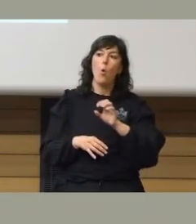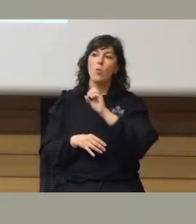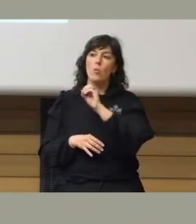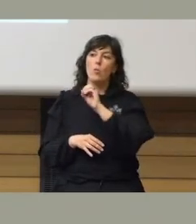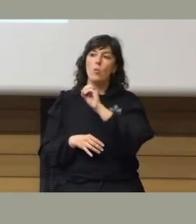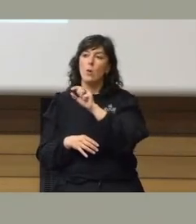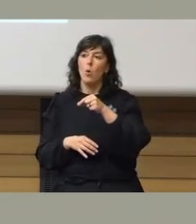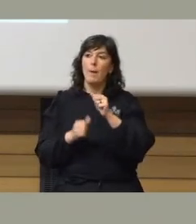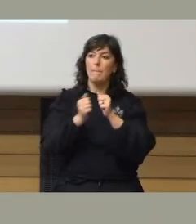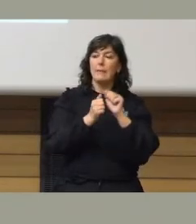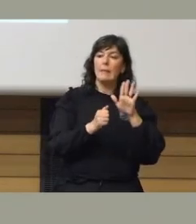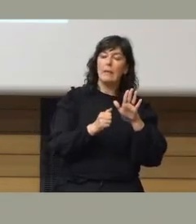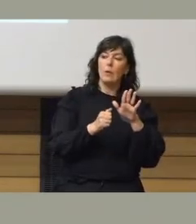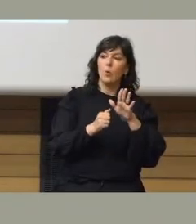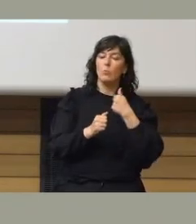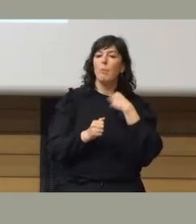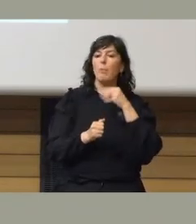os hago una pregunta.